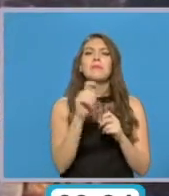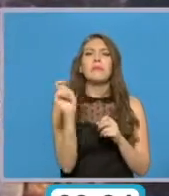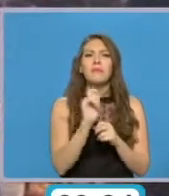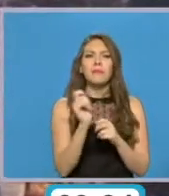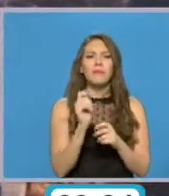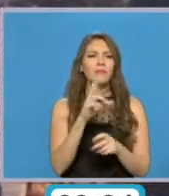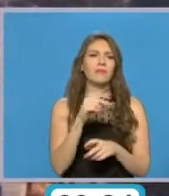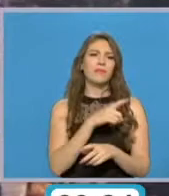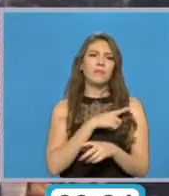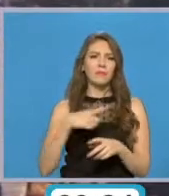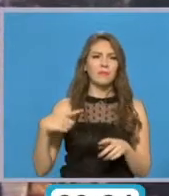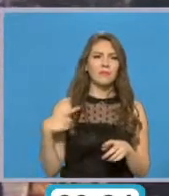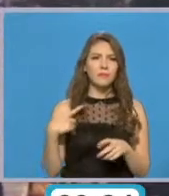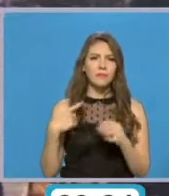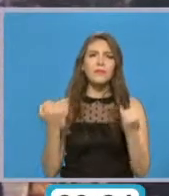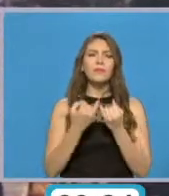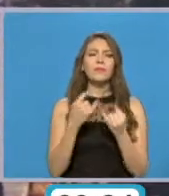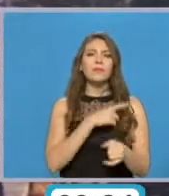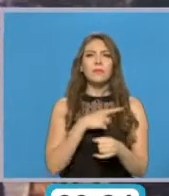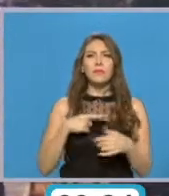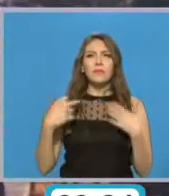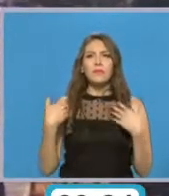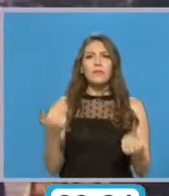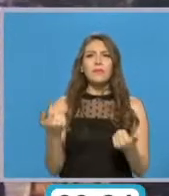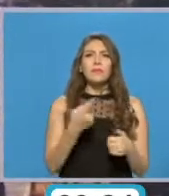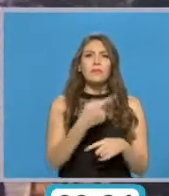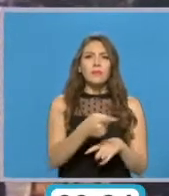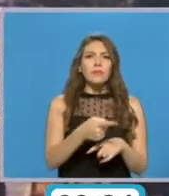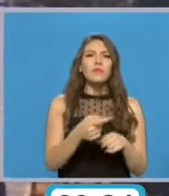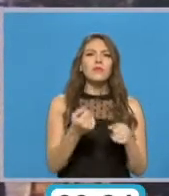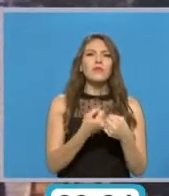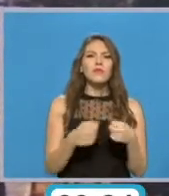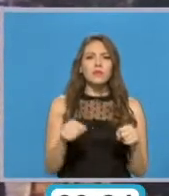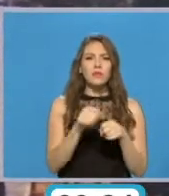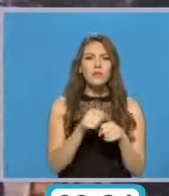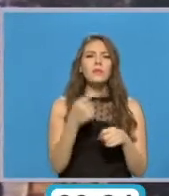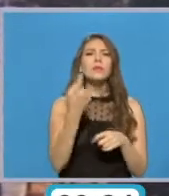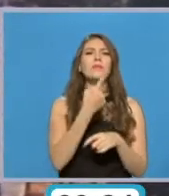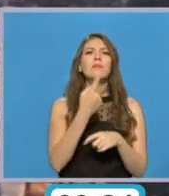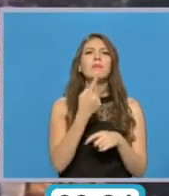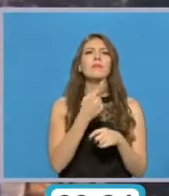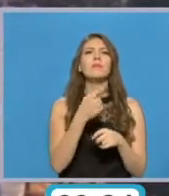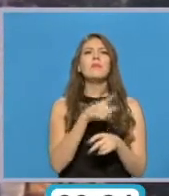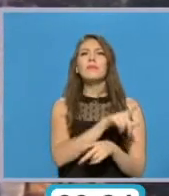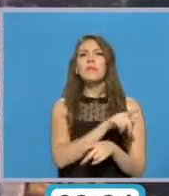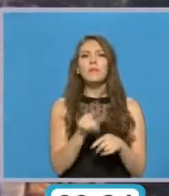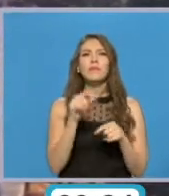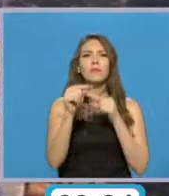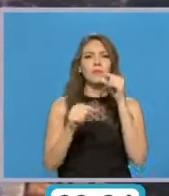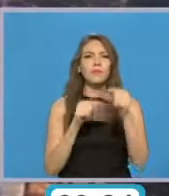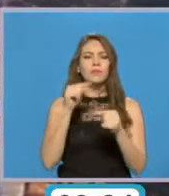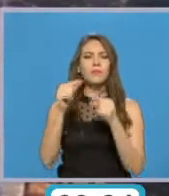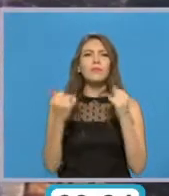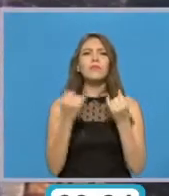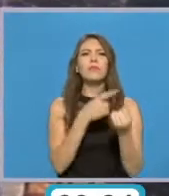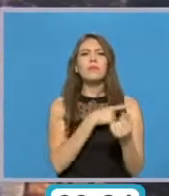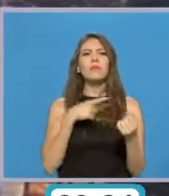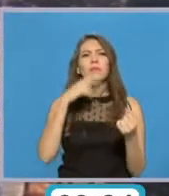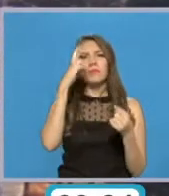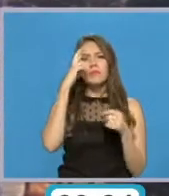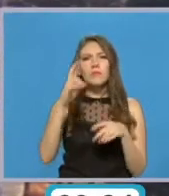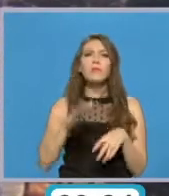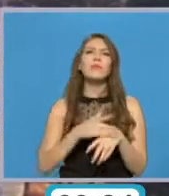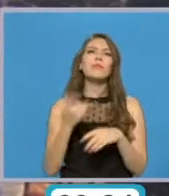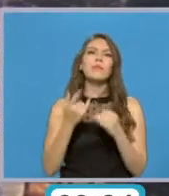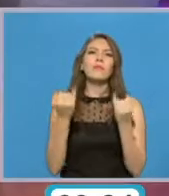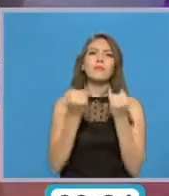yo creo que también tenemos que entender que esta es una sociedad que va dando también pasos poco a poco. Sí. Y tener este respeto quizá porque la abuela, la tía